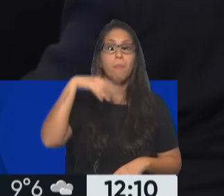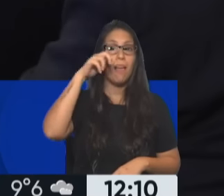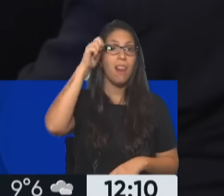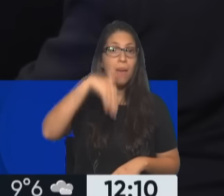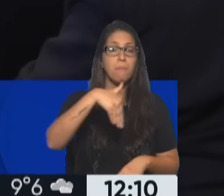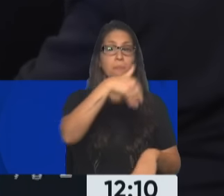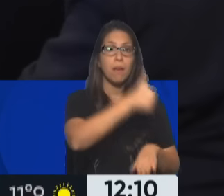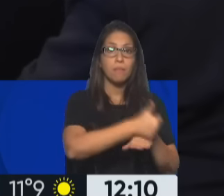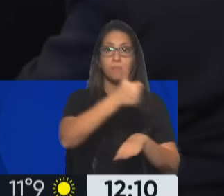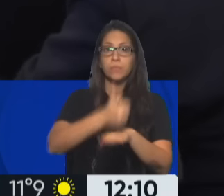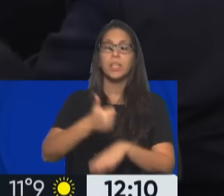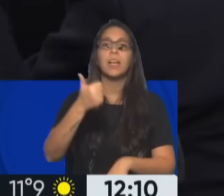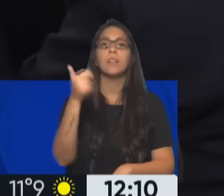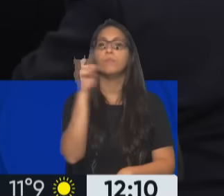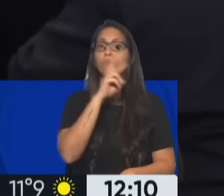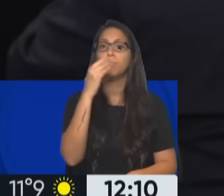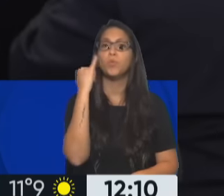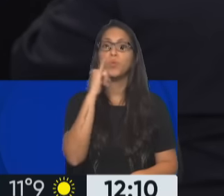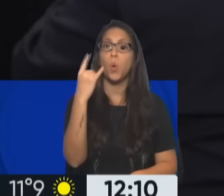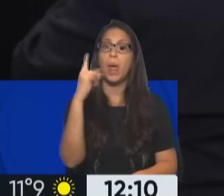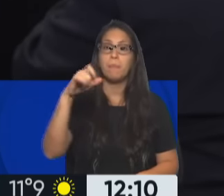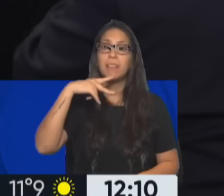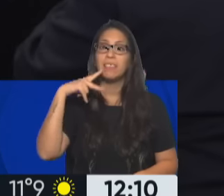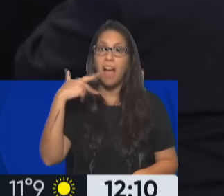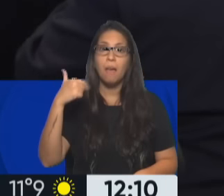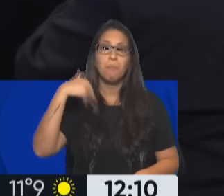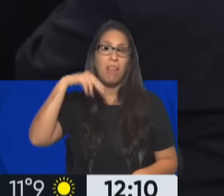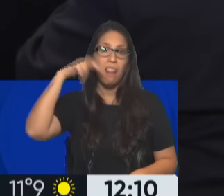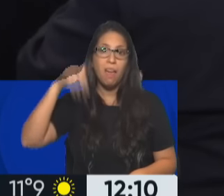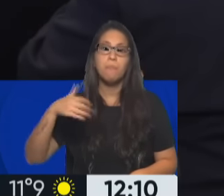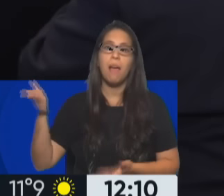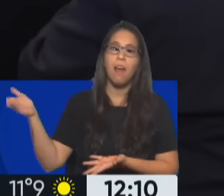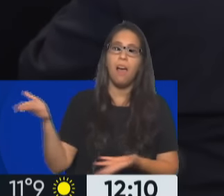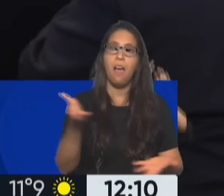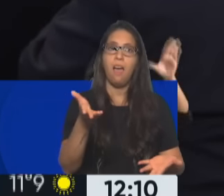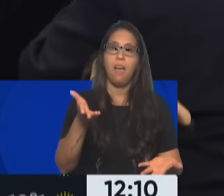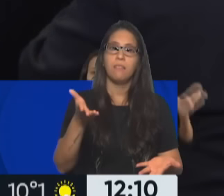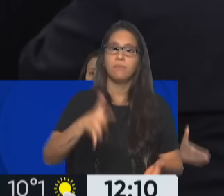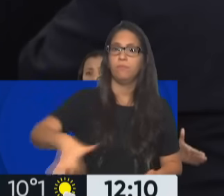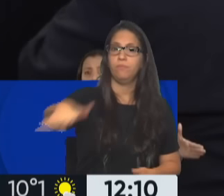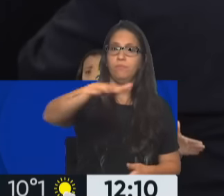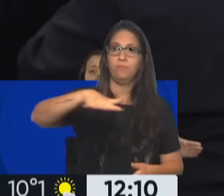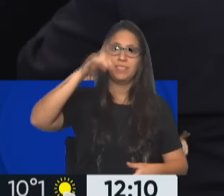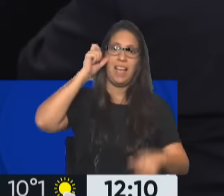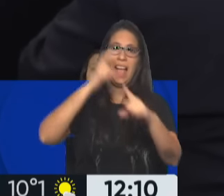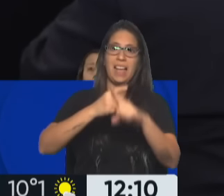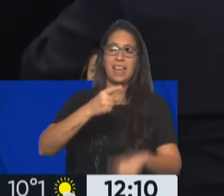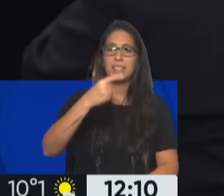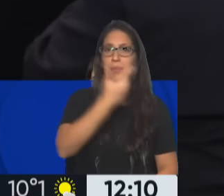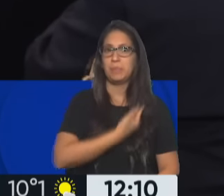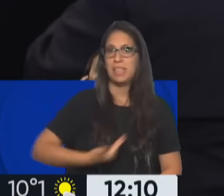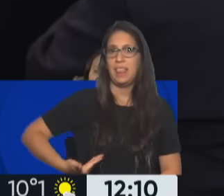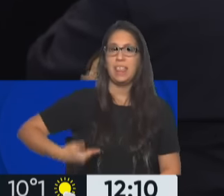señora Zulemita Menem a avanzar hacia el sector donde se encuentra el busto del señor expresidente,